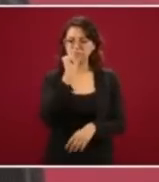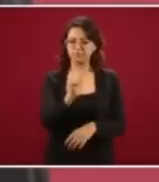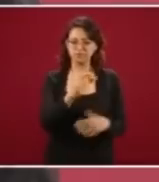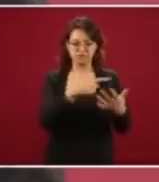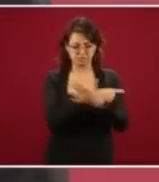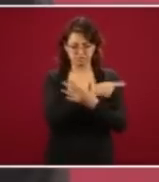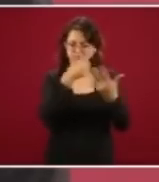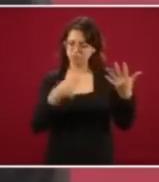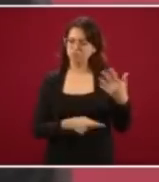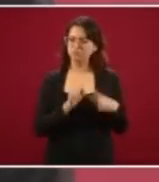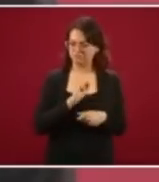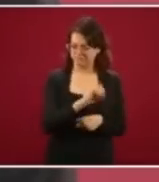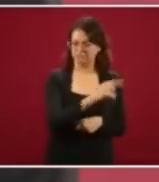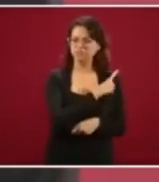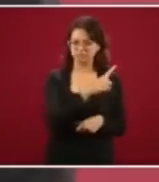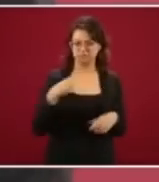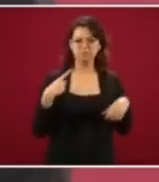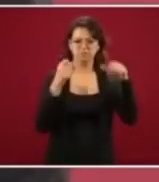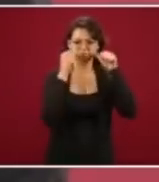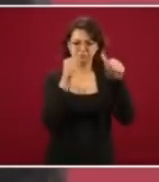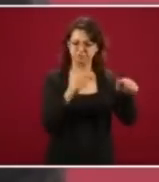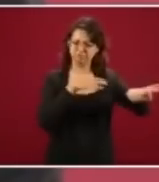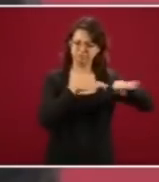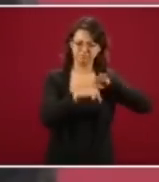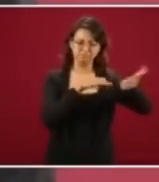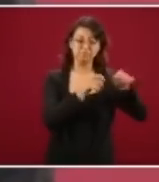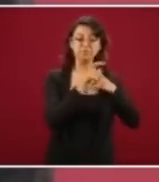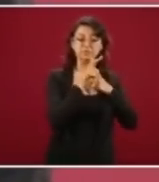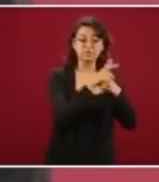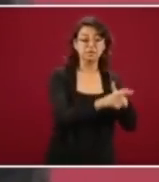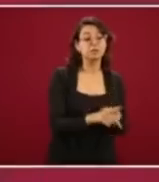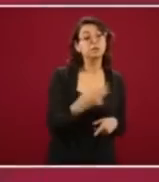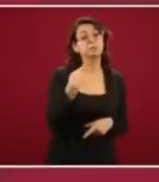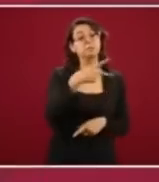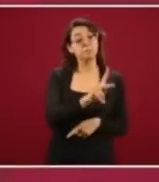Todo eso hay que seguirlo haciendo, pero